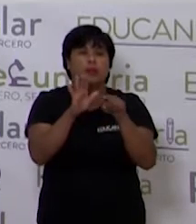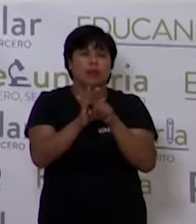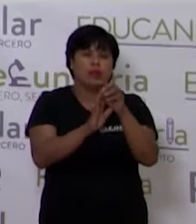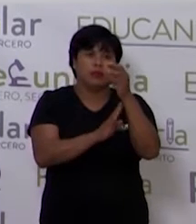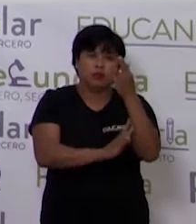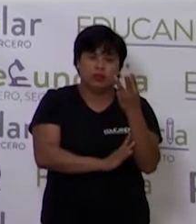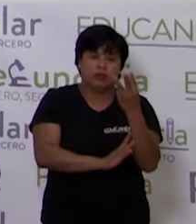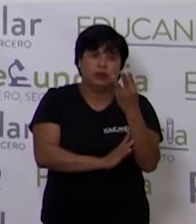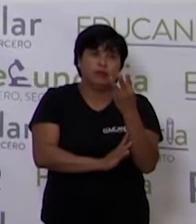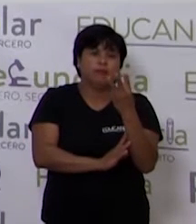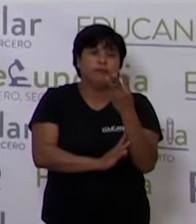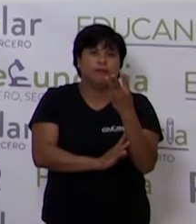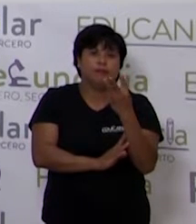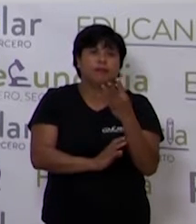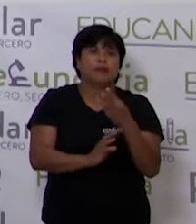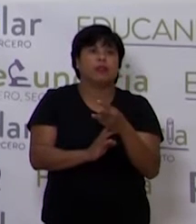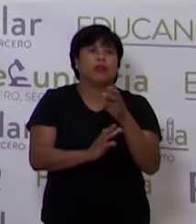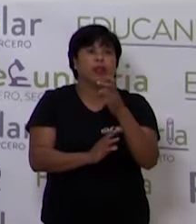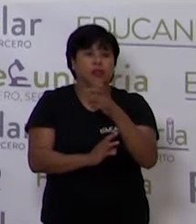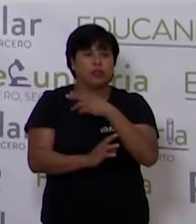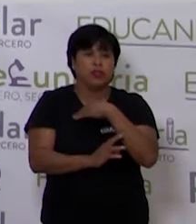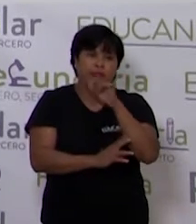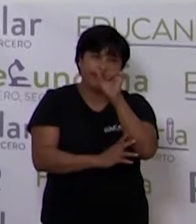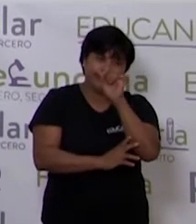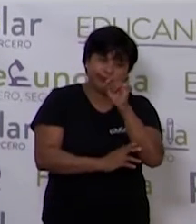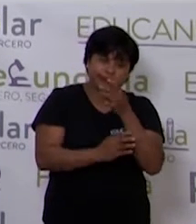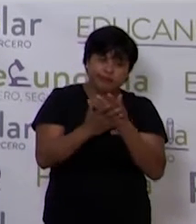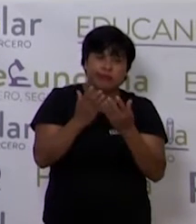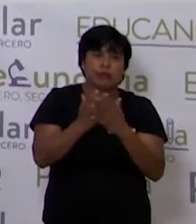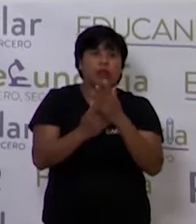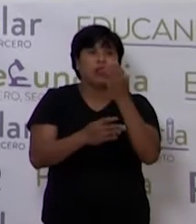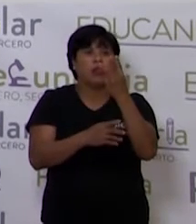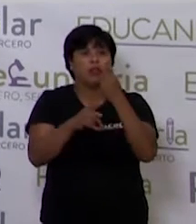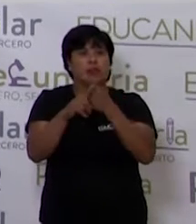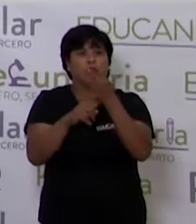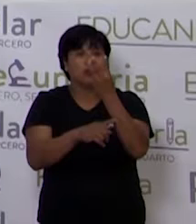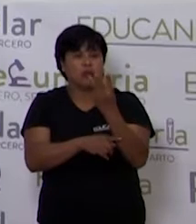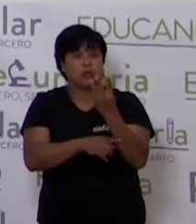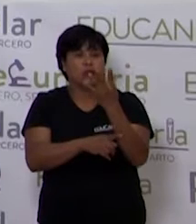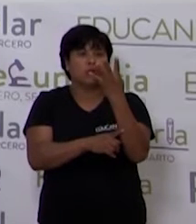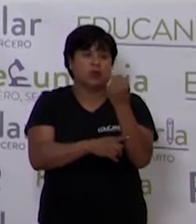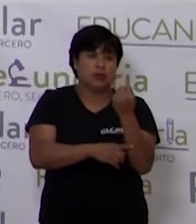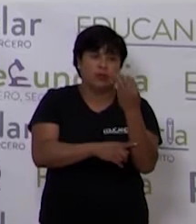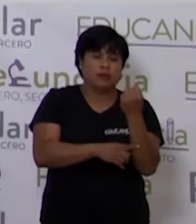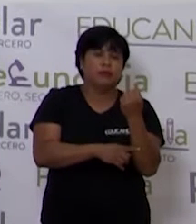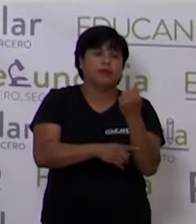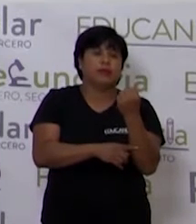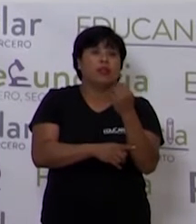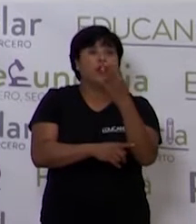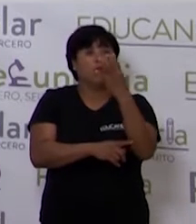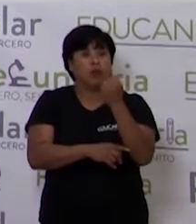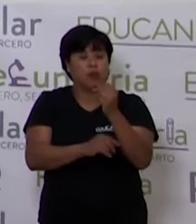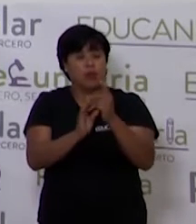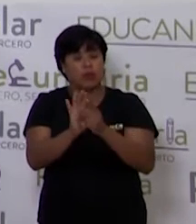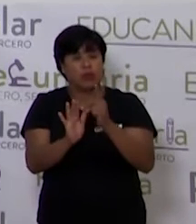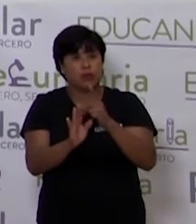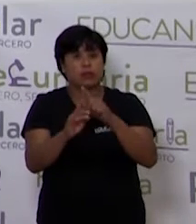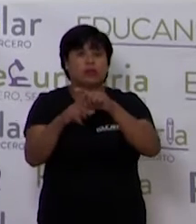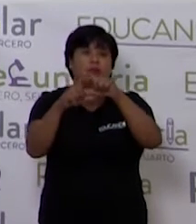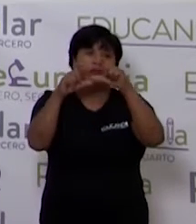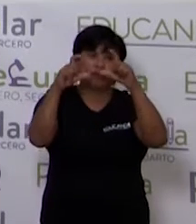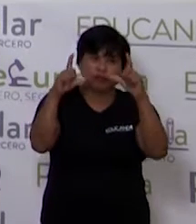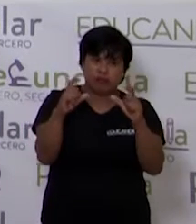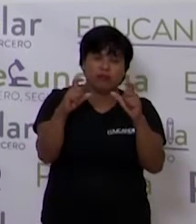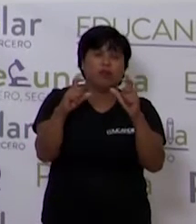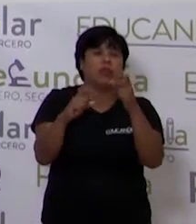3. Y yo digo 3 por 3, 9. De nuevo, abro